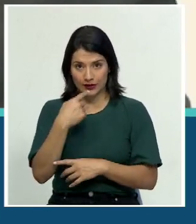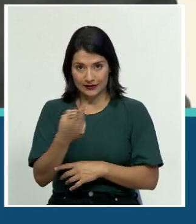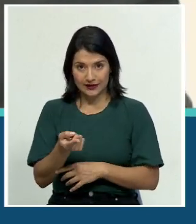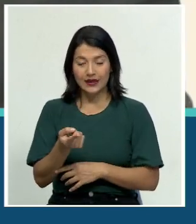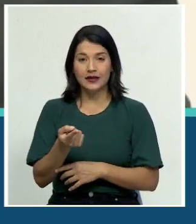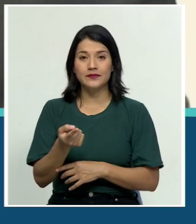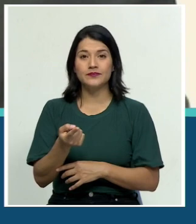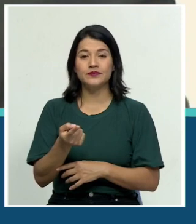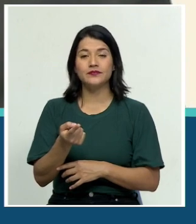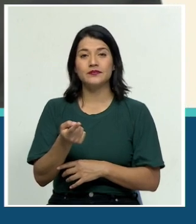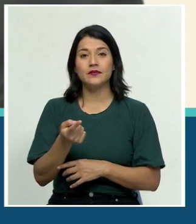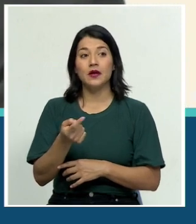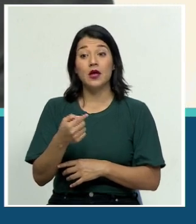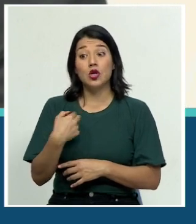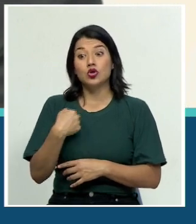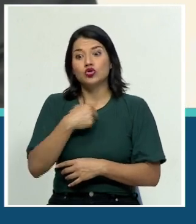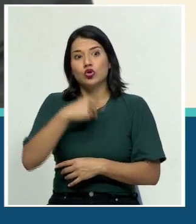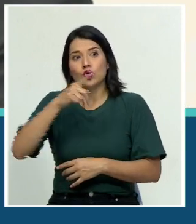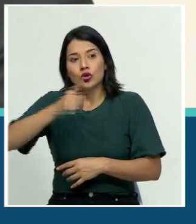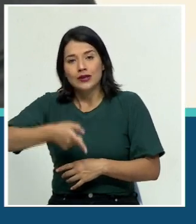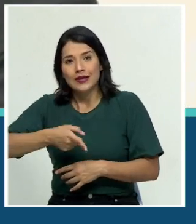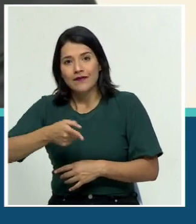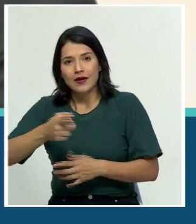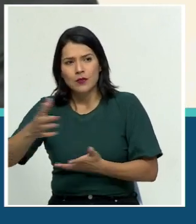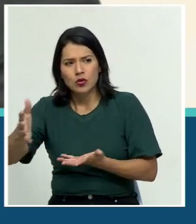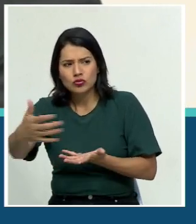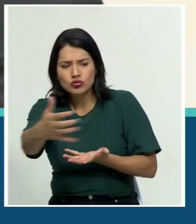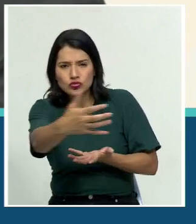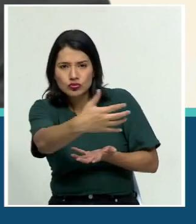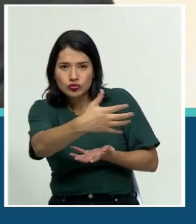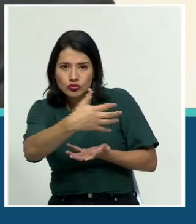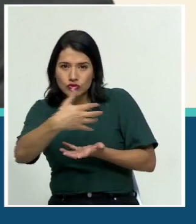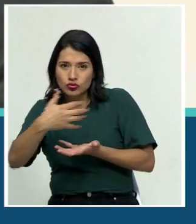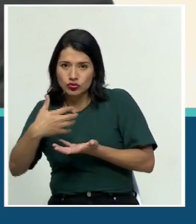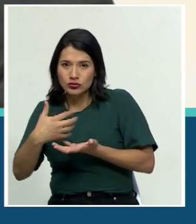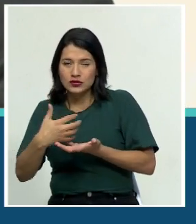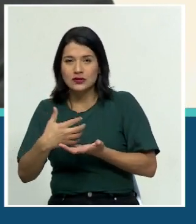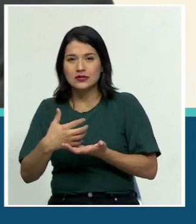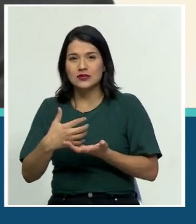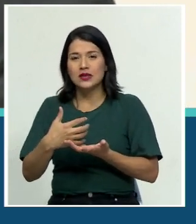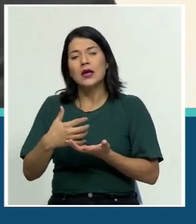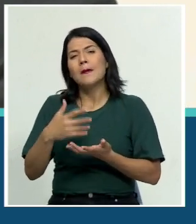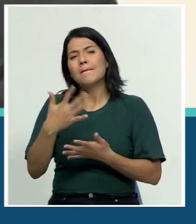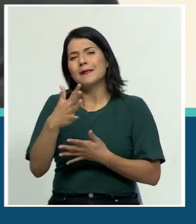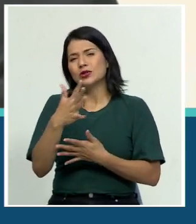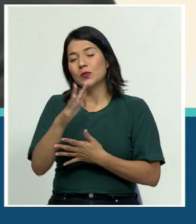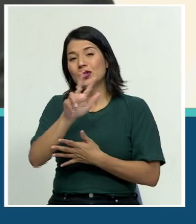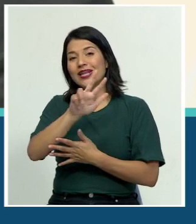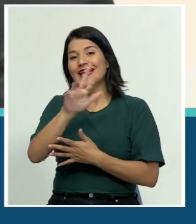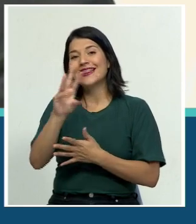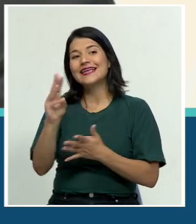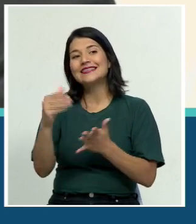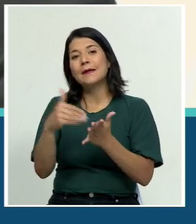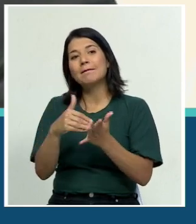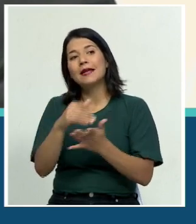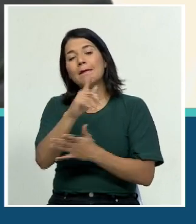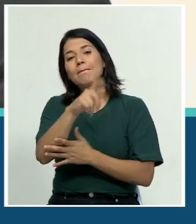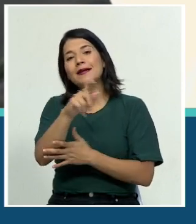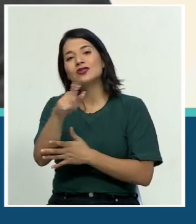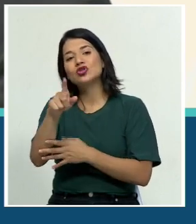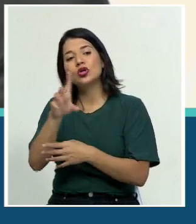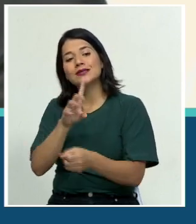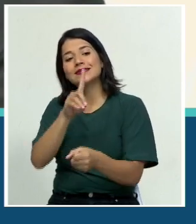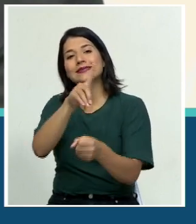al órgano de recuperación se le pasaron alrededor de 36 mil casos para tratar de recuperar el dinero que ha sido